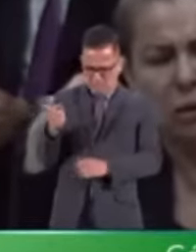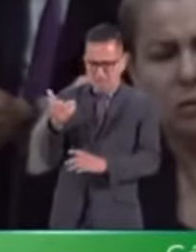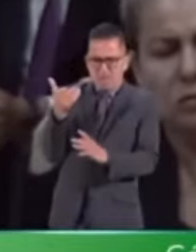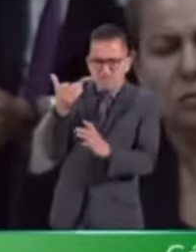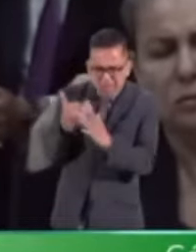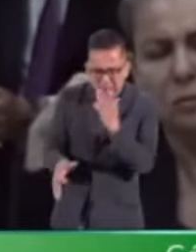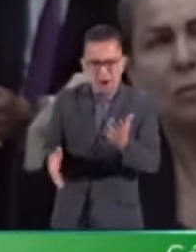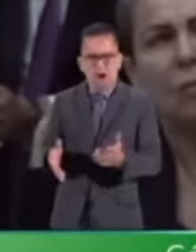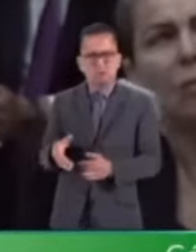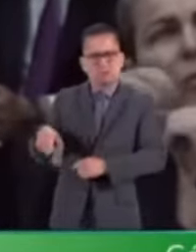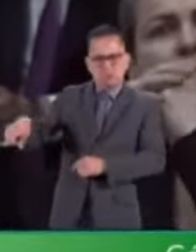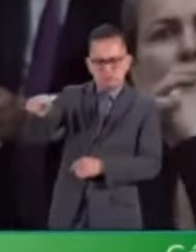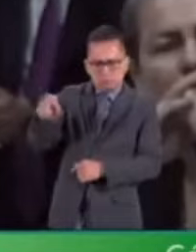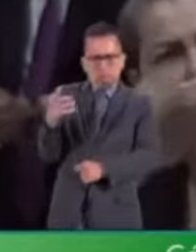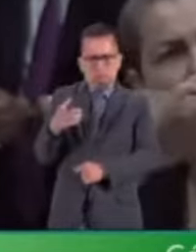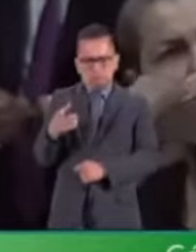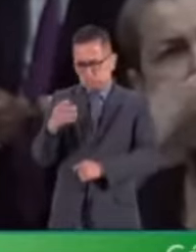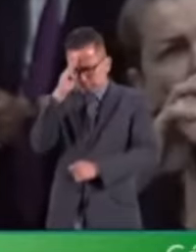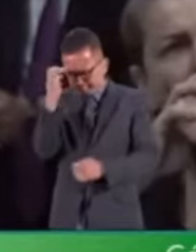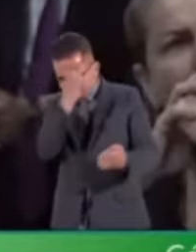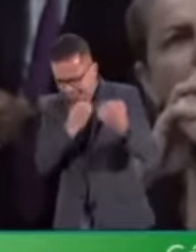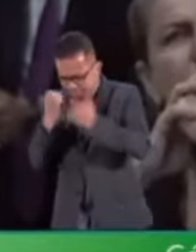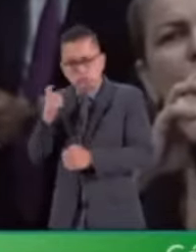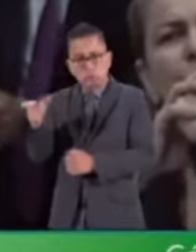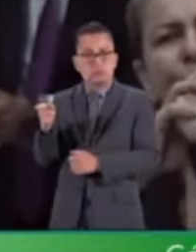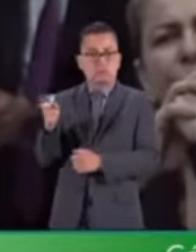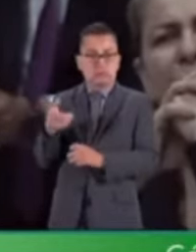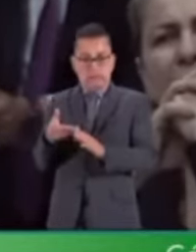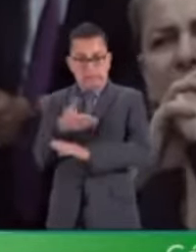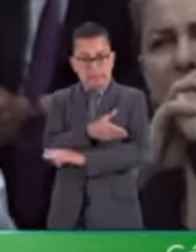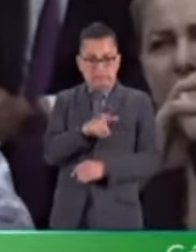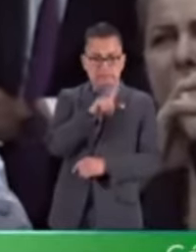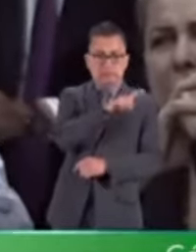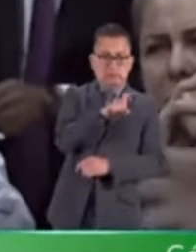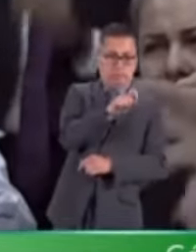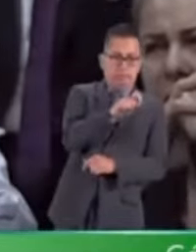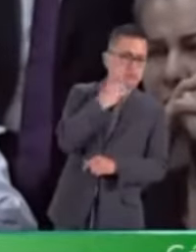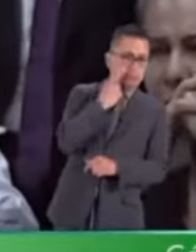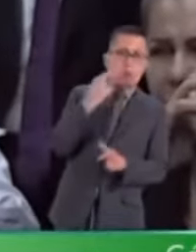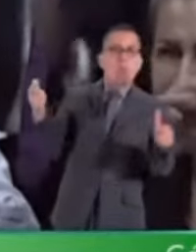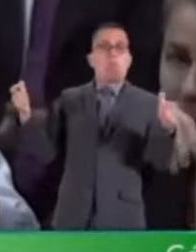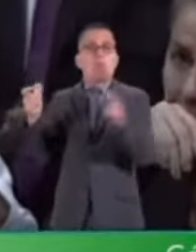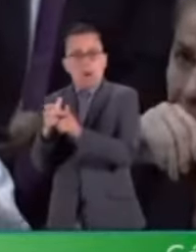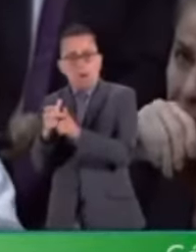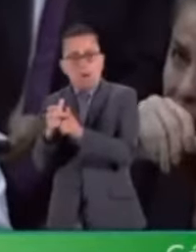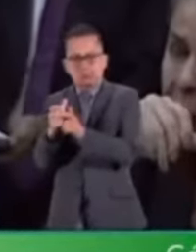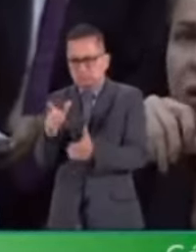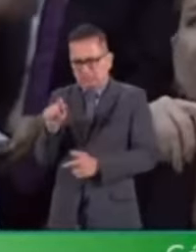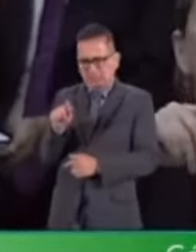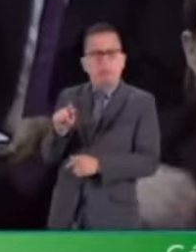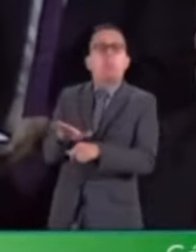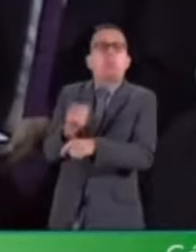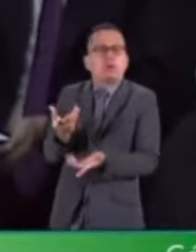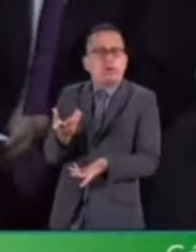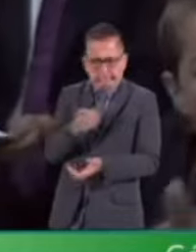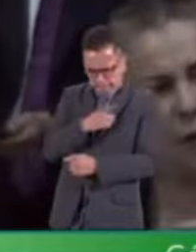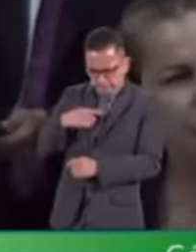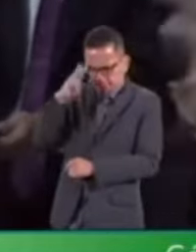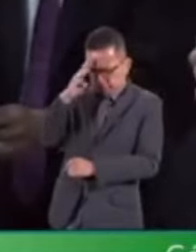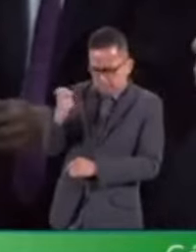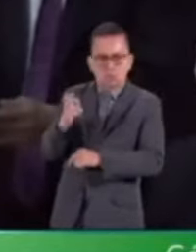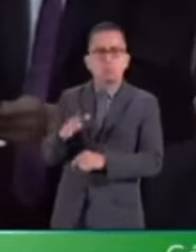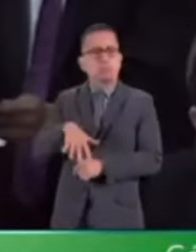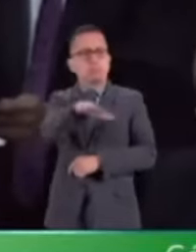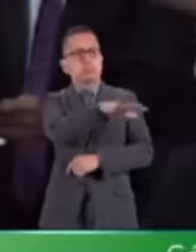qué disminuyeron de 120 a 70 diputados, por qué la gente los abandonó, por